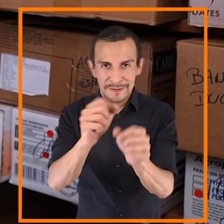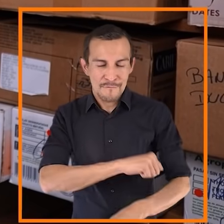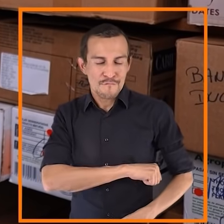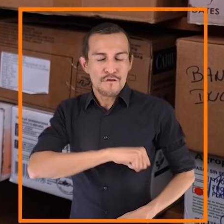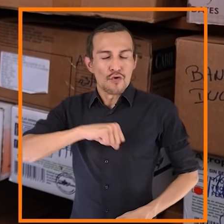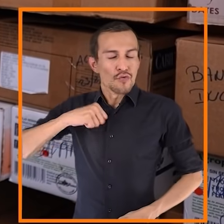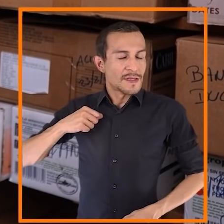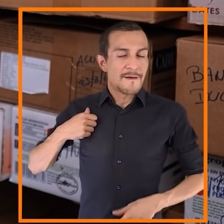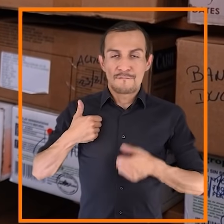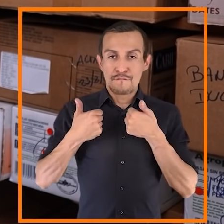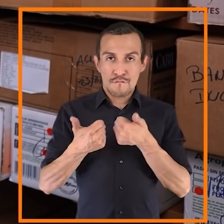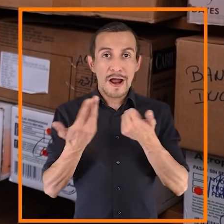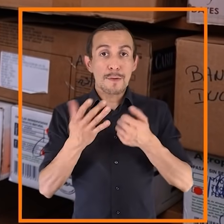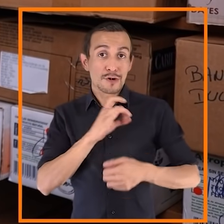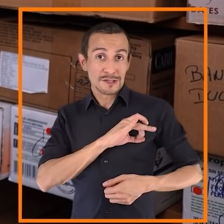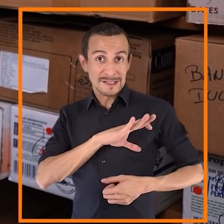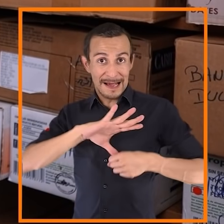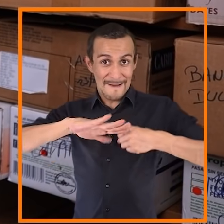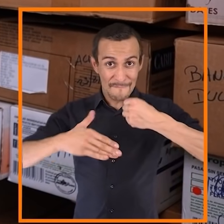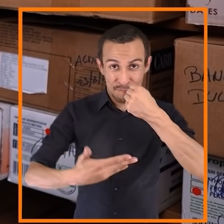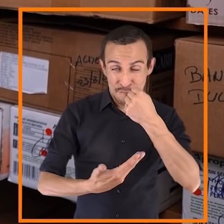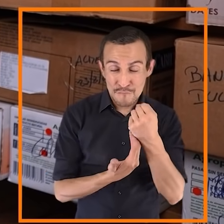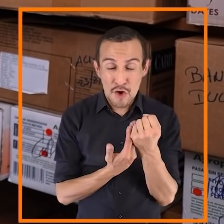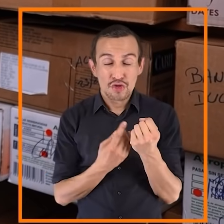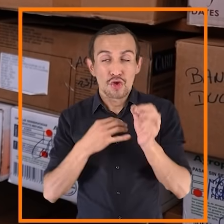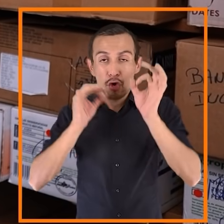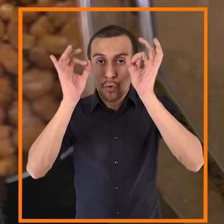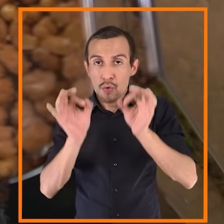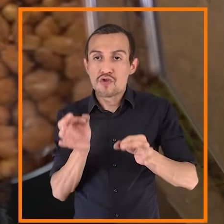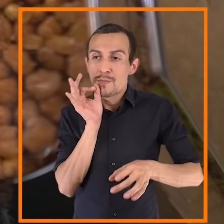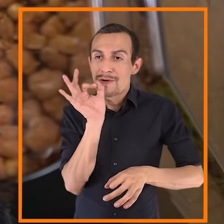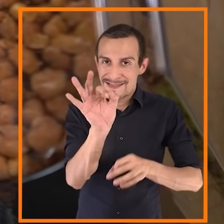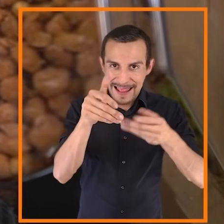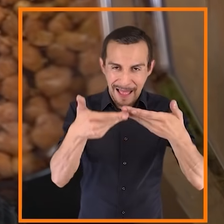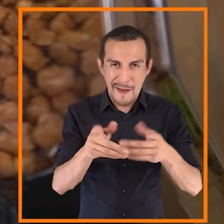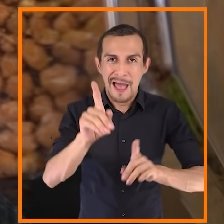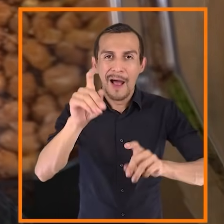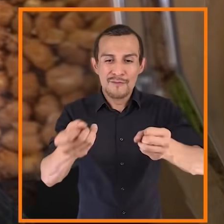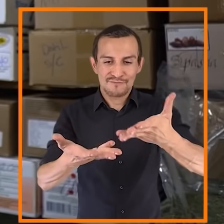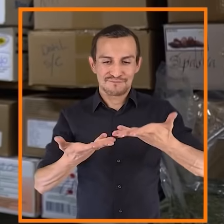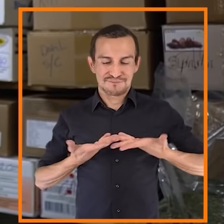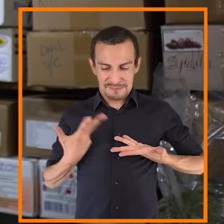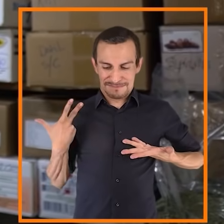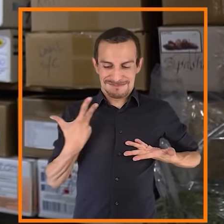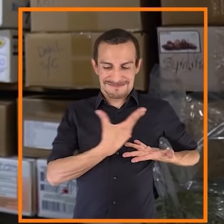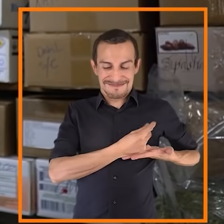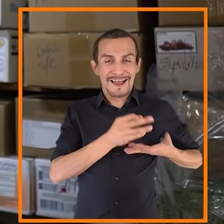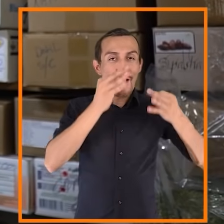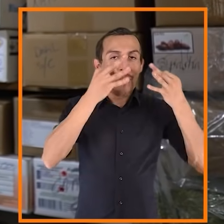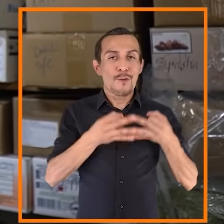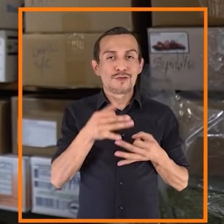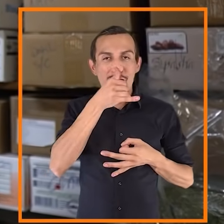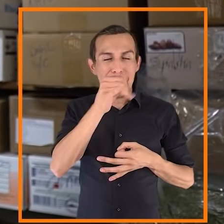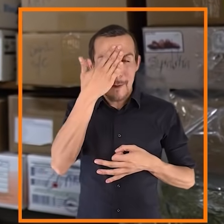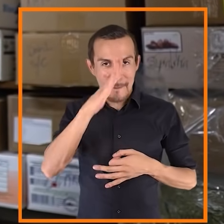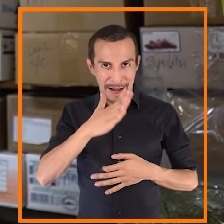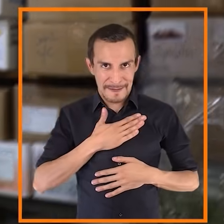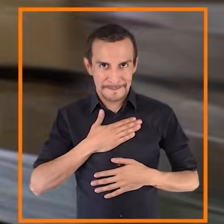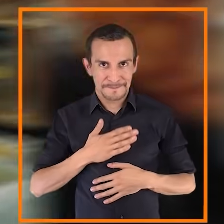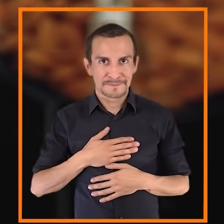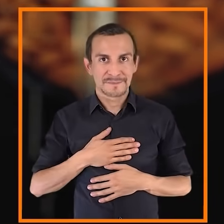buena disposición y buena voluntad como Chile a fondo, como te digo yo, justo. Como dicen ahora, ciertos recursos a la vena, me llegó justamente a la